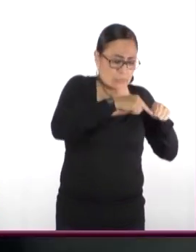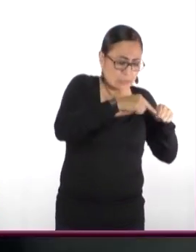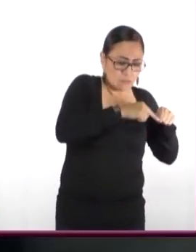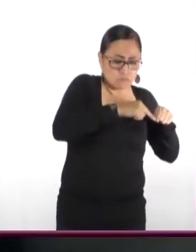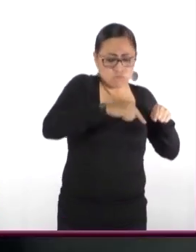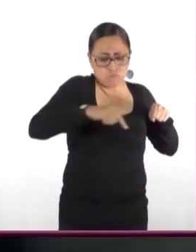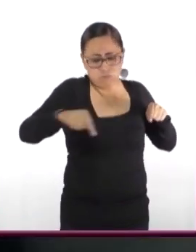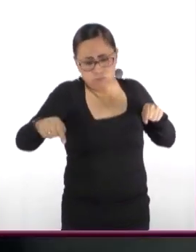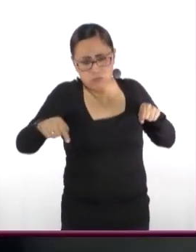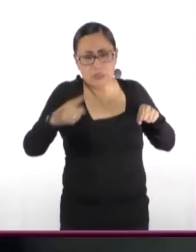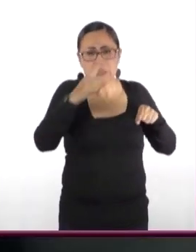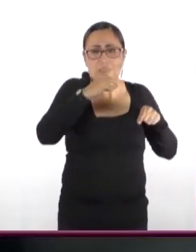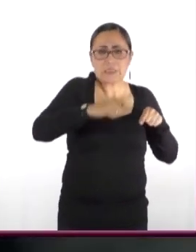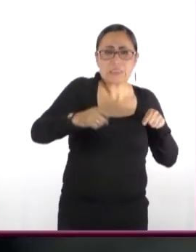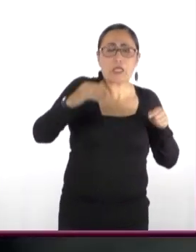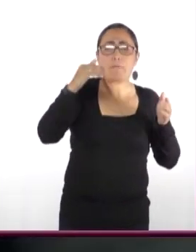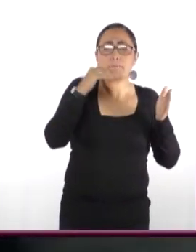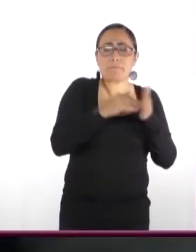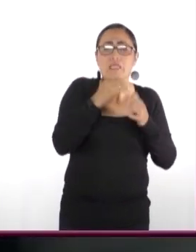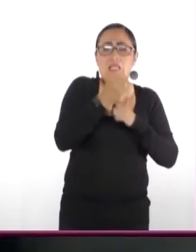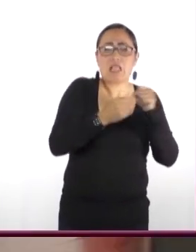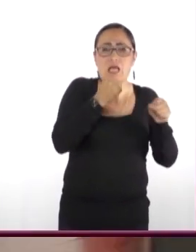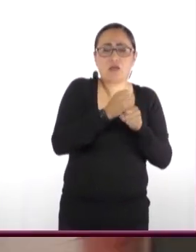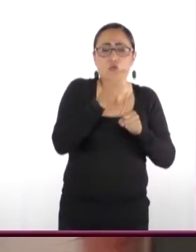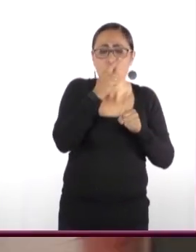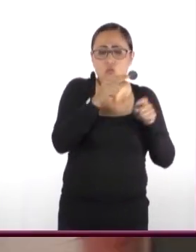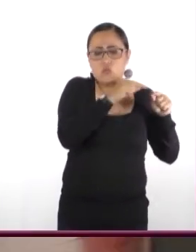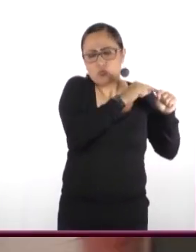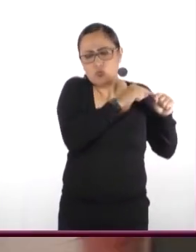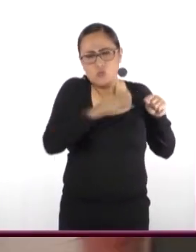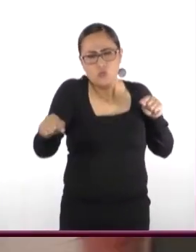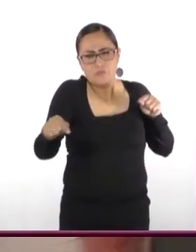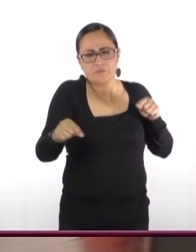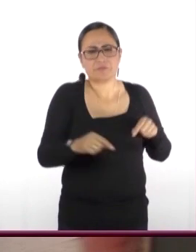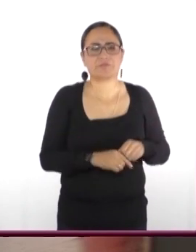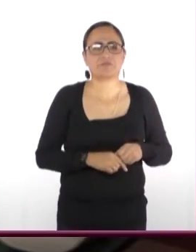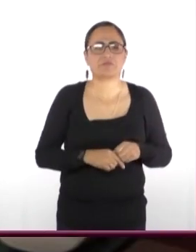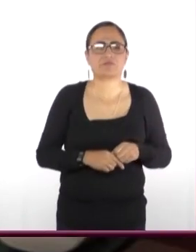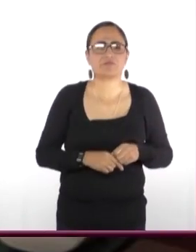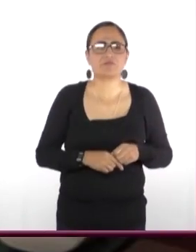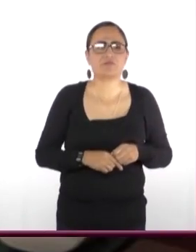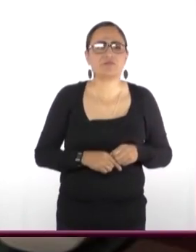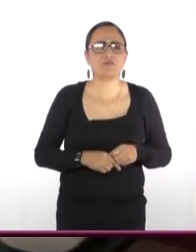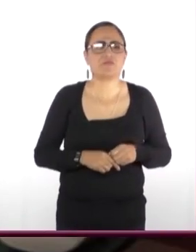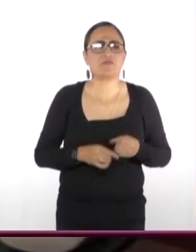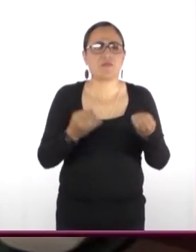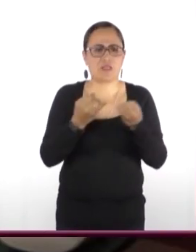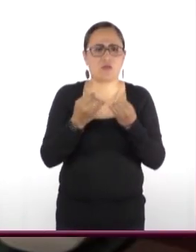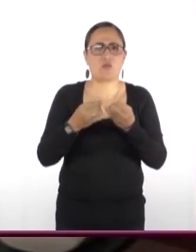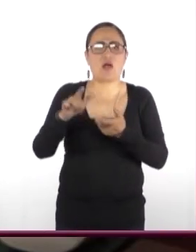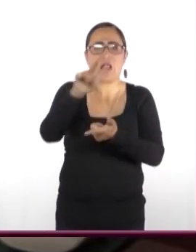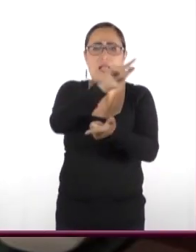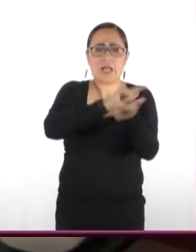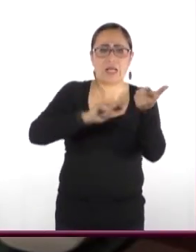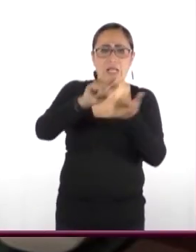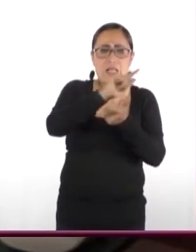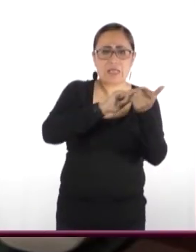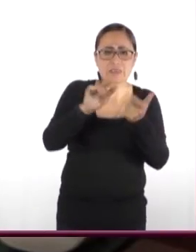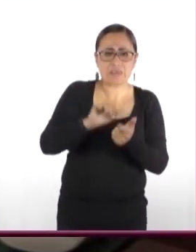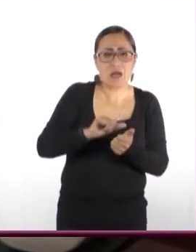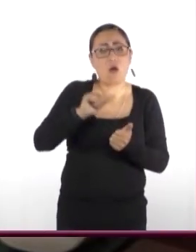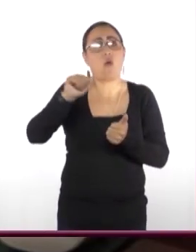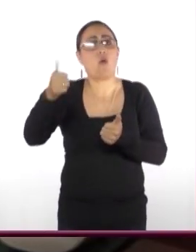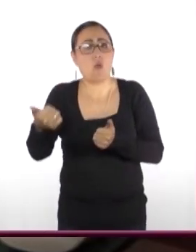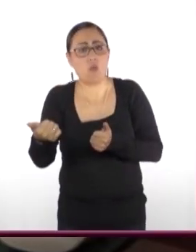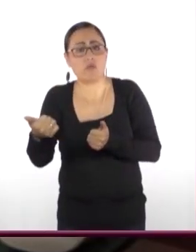la galaxia al otro tarda 100.000 años en llegar la luz. Y ya se tiene también, se conoce cuál es la distancia que tiene nuestra galaxia a otra.